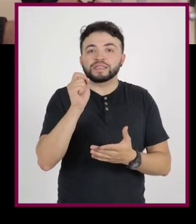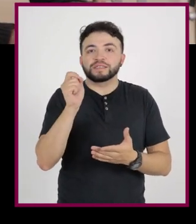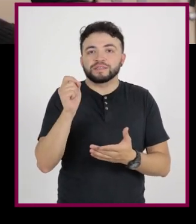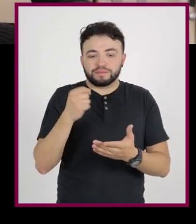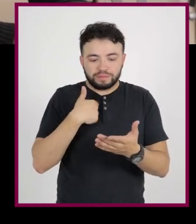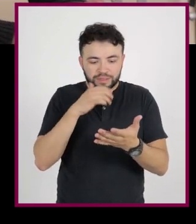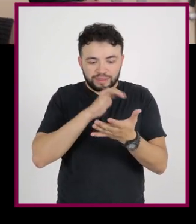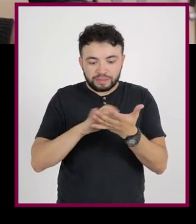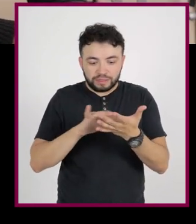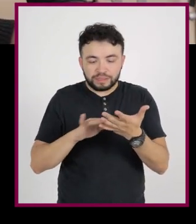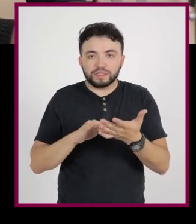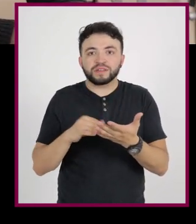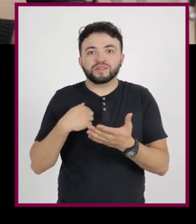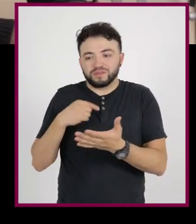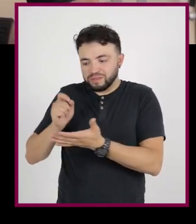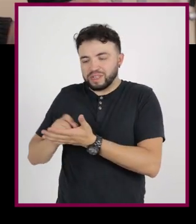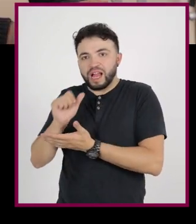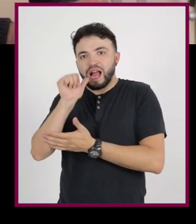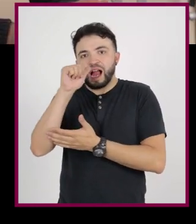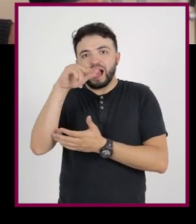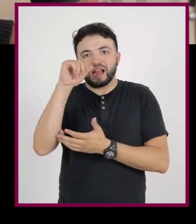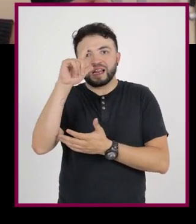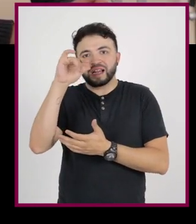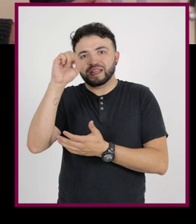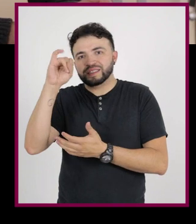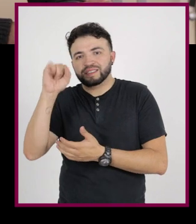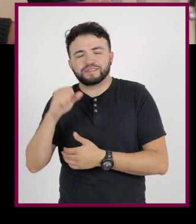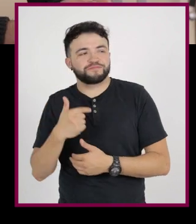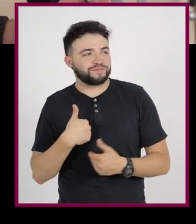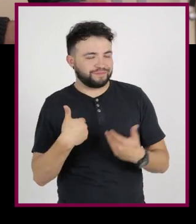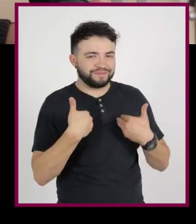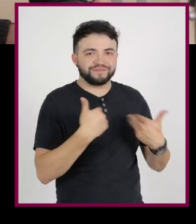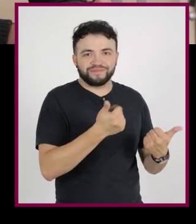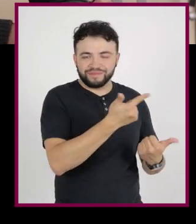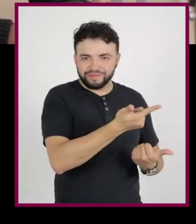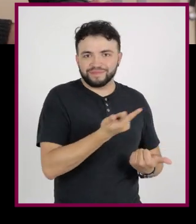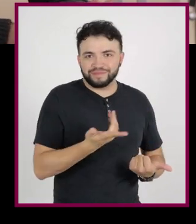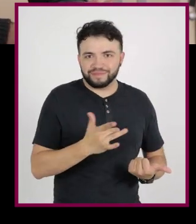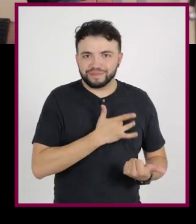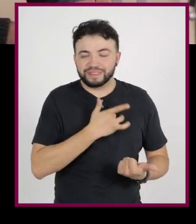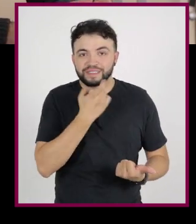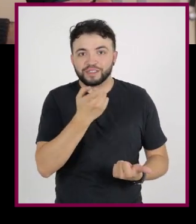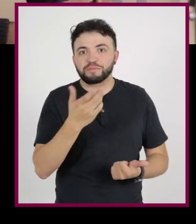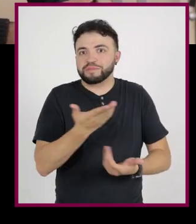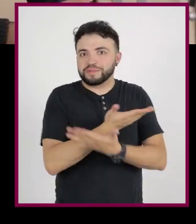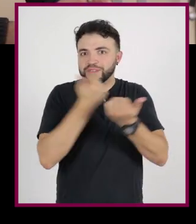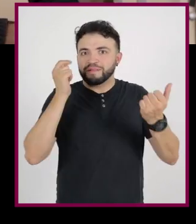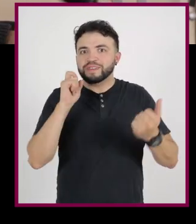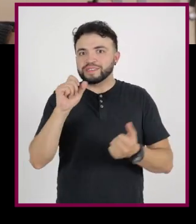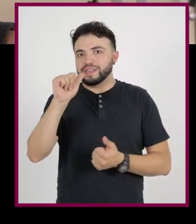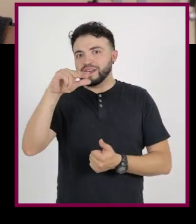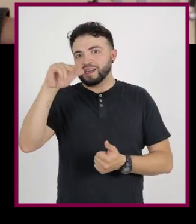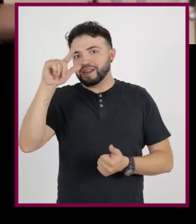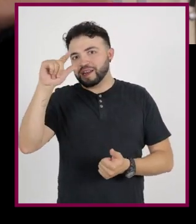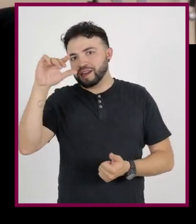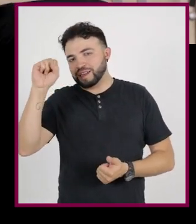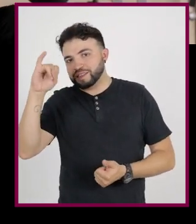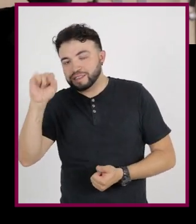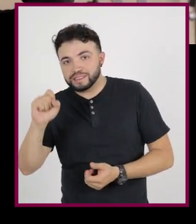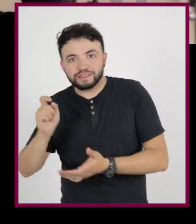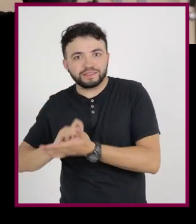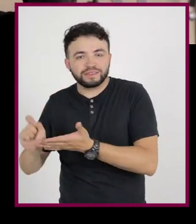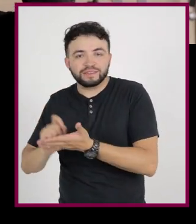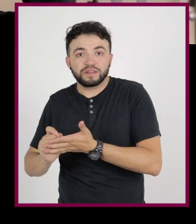Pues entiendo que te sientas así por no saber cómo hacer el análisis y luego escribirlo, pero para eso estamos aquí. ¿Qué